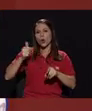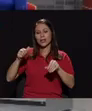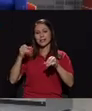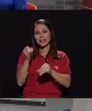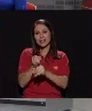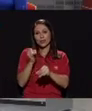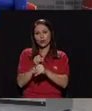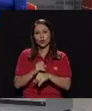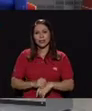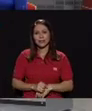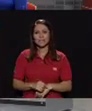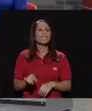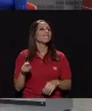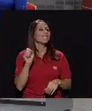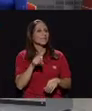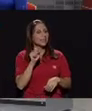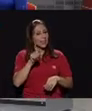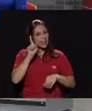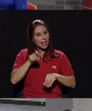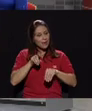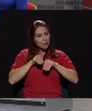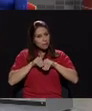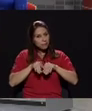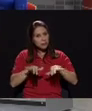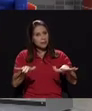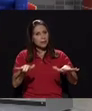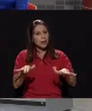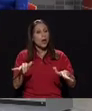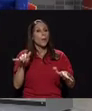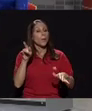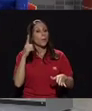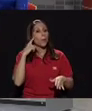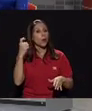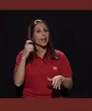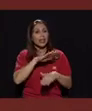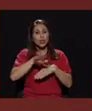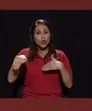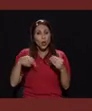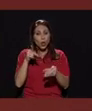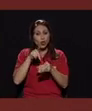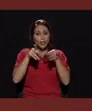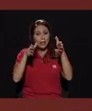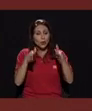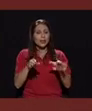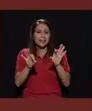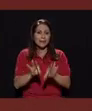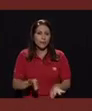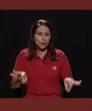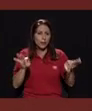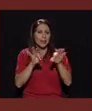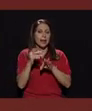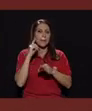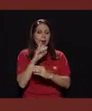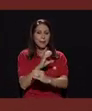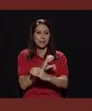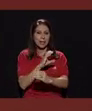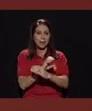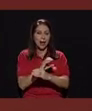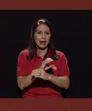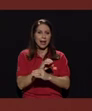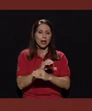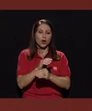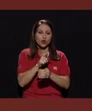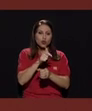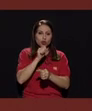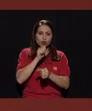Sí, así es. Y sí tiene que tener un impacto transversal, porque claramente. En esto, ¿verdad?, la conciencia de todos los actores involucrados es fundamental para